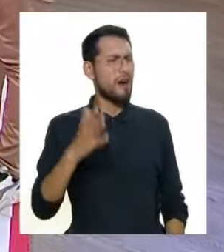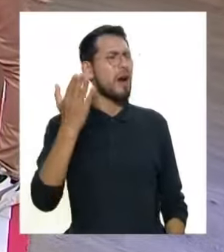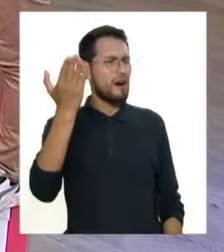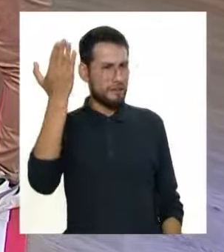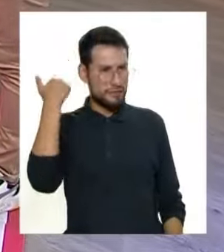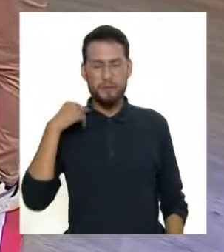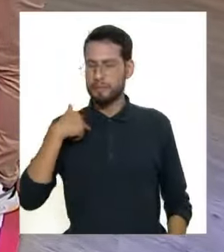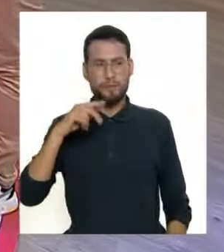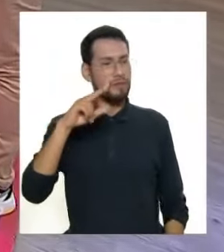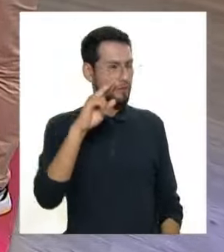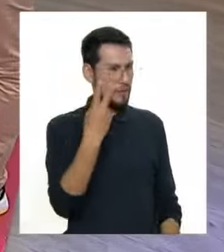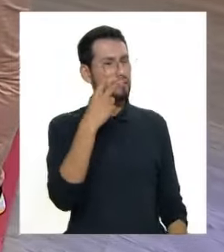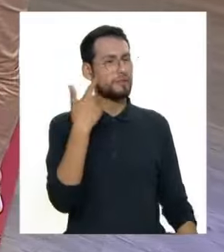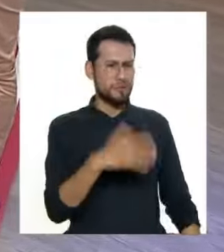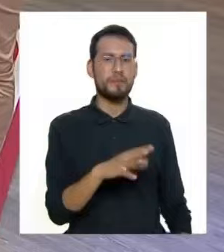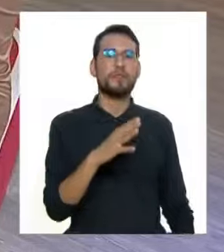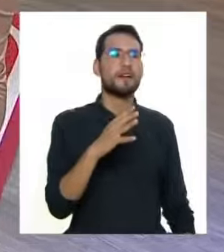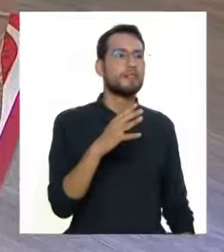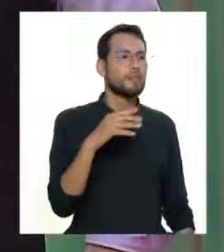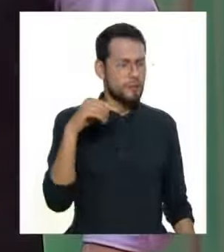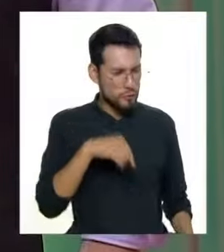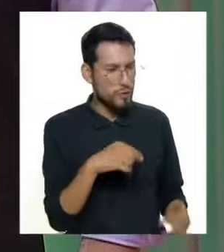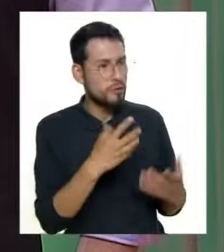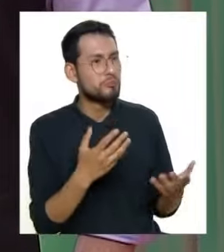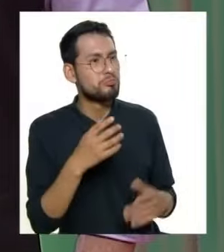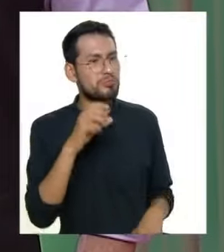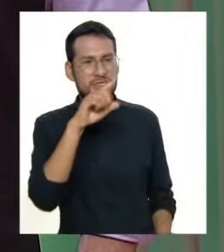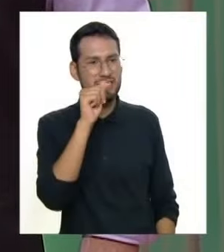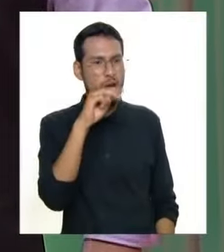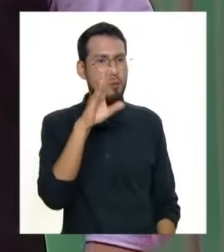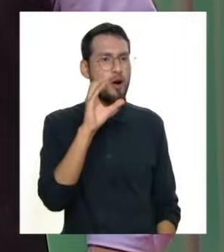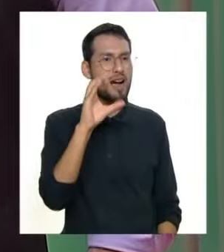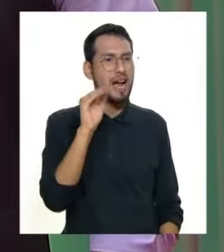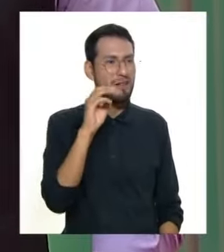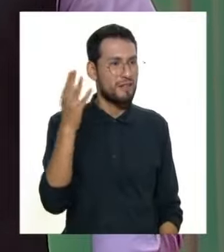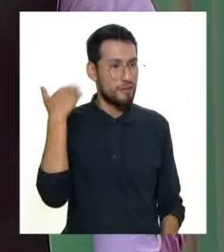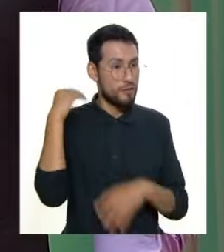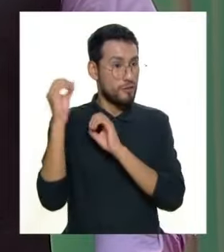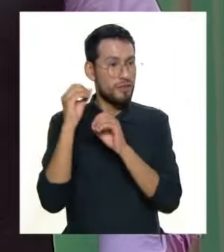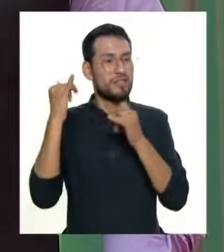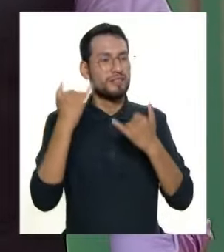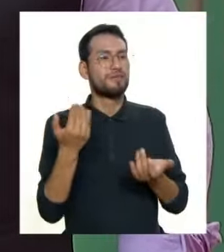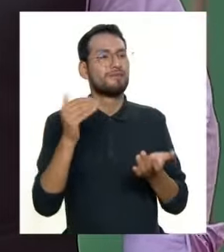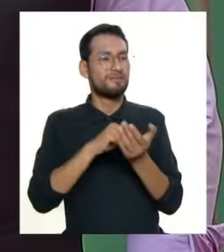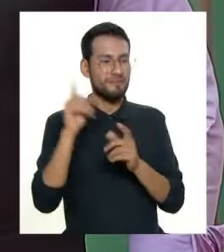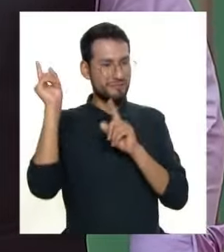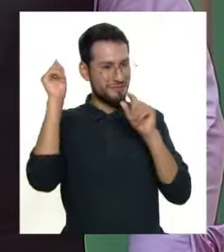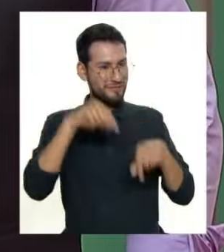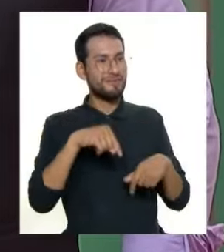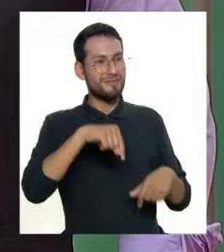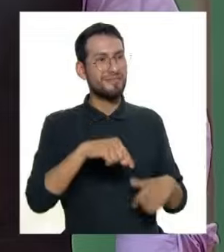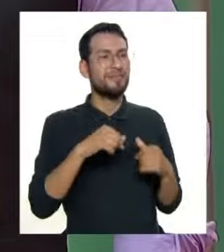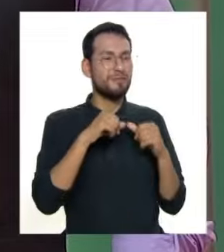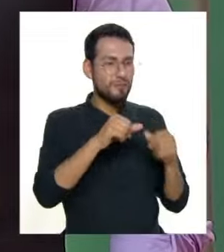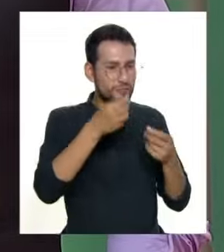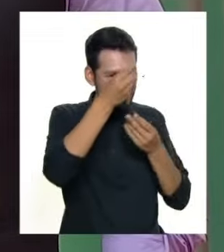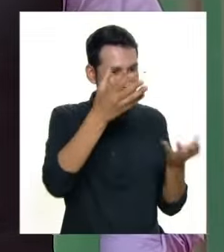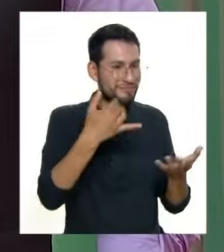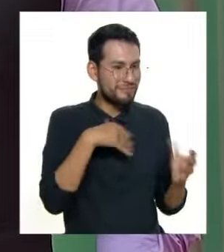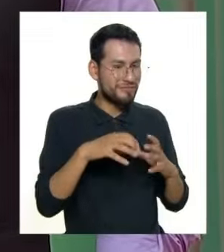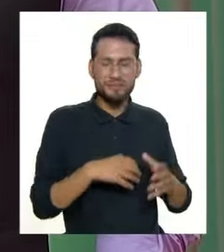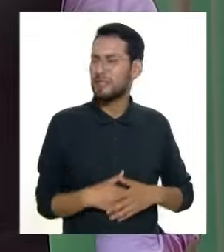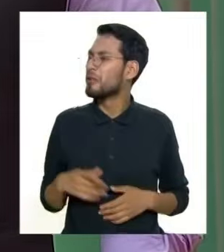antes. Segunda vez, con esto del Sambo Cabero. Estuvimos aquí en octubre y ahora estamos regresando para dar un poquito a conocer lo que estamos